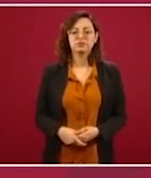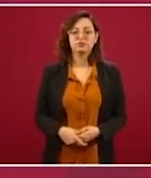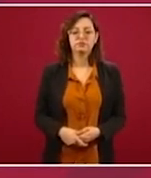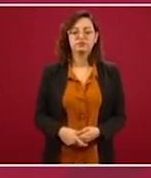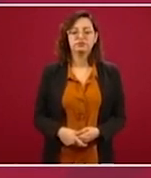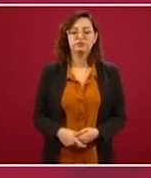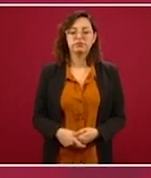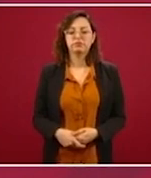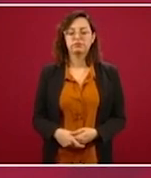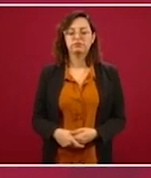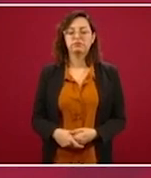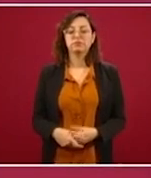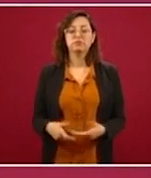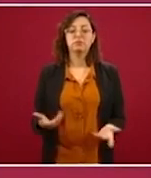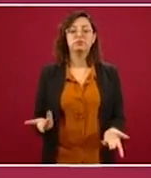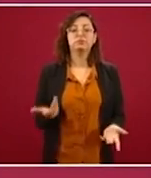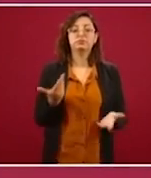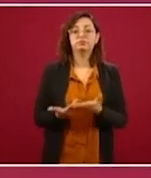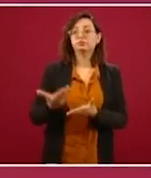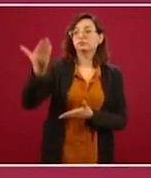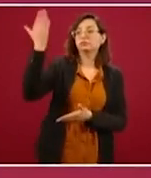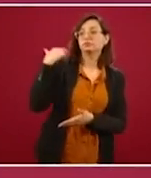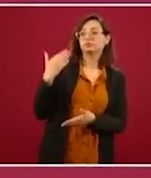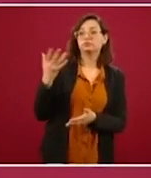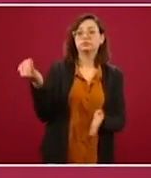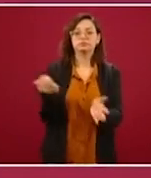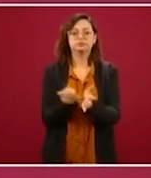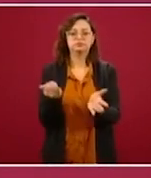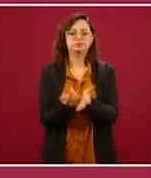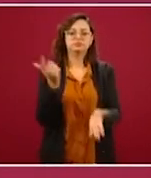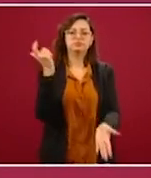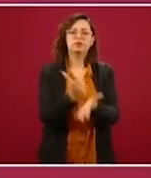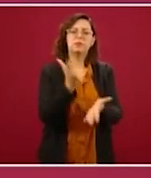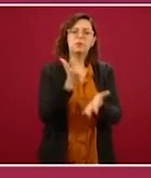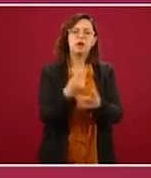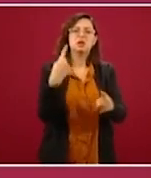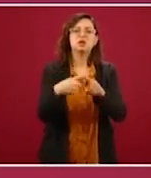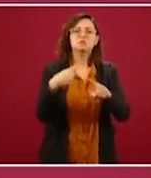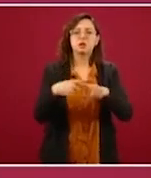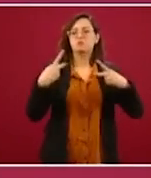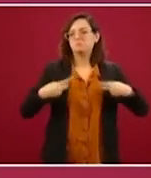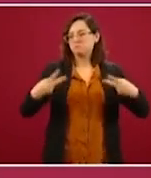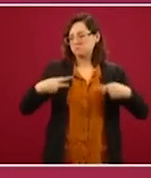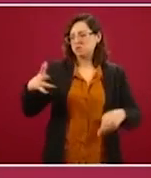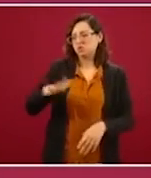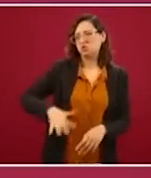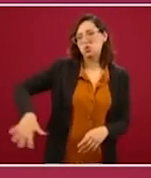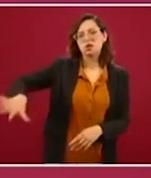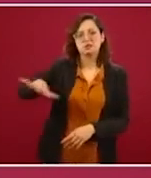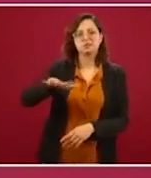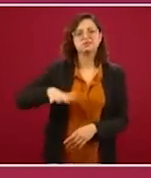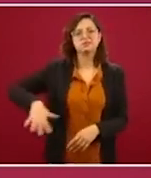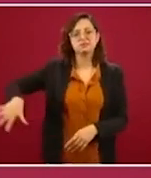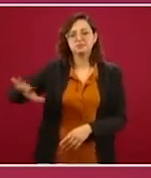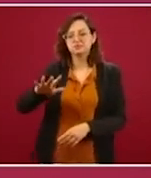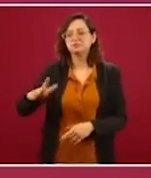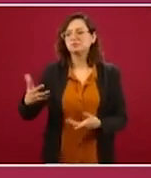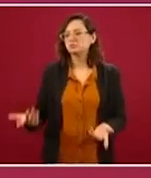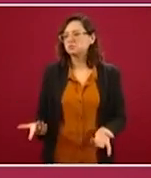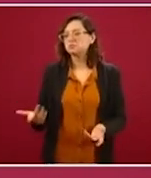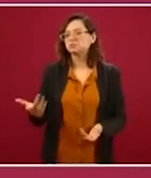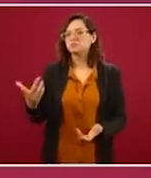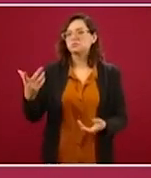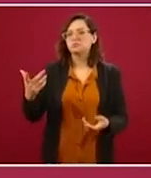en la base, es decir, el pueblo raso pagaba impuesto, todos los